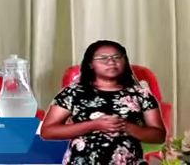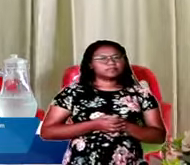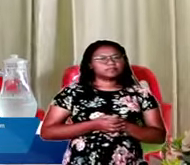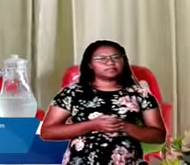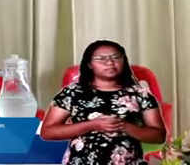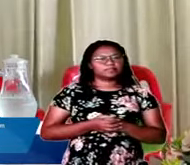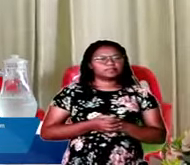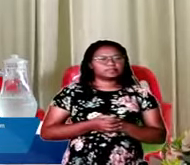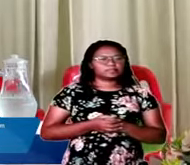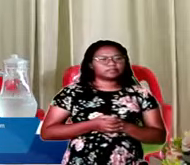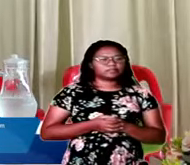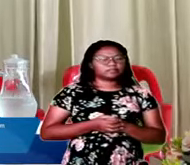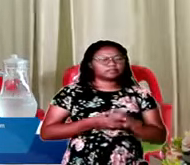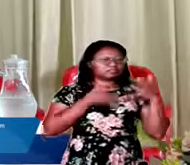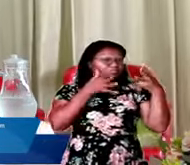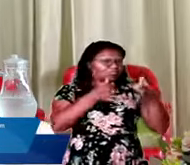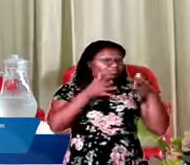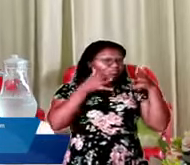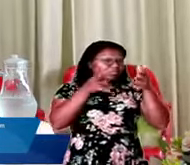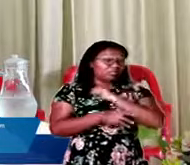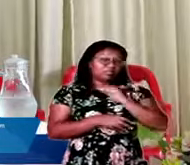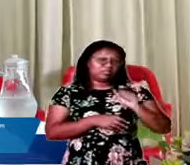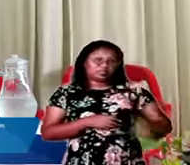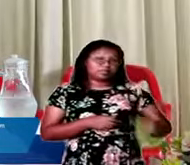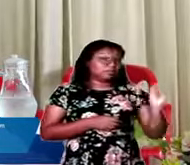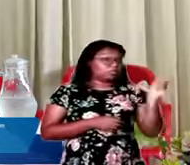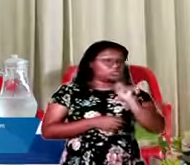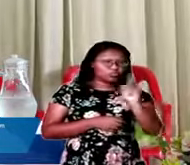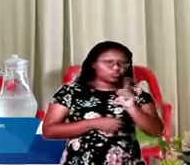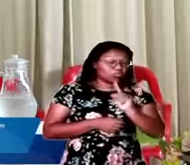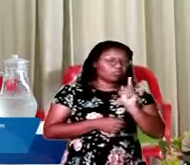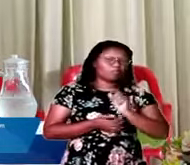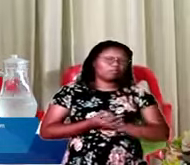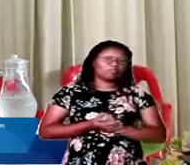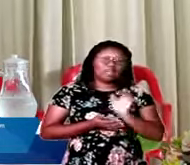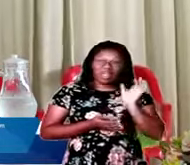No es la enseñanza del Señor, no es así.